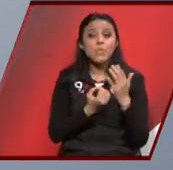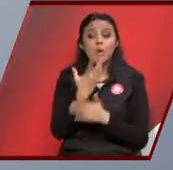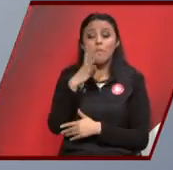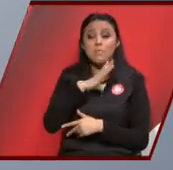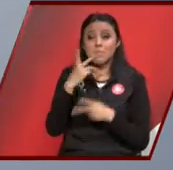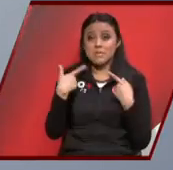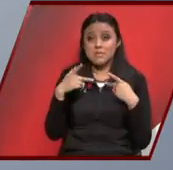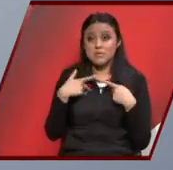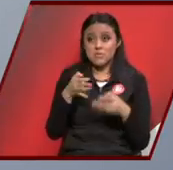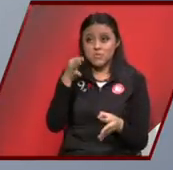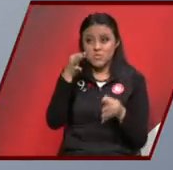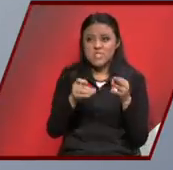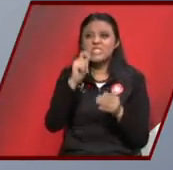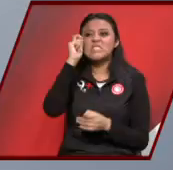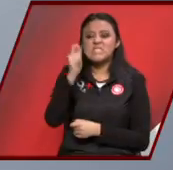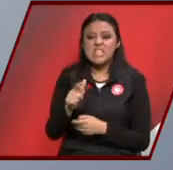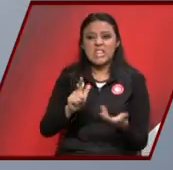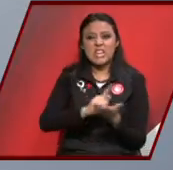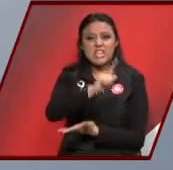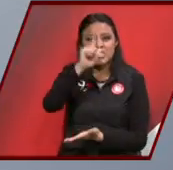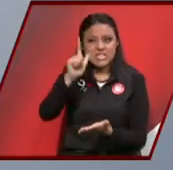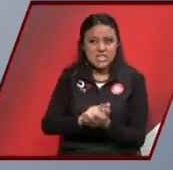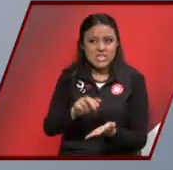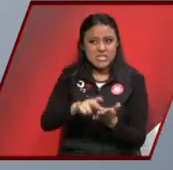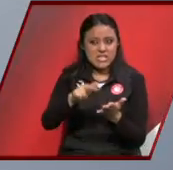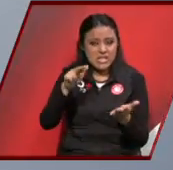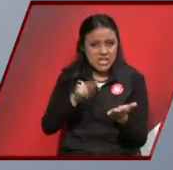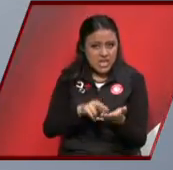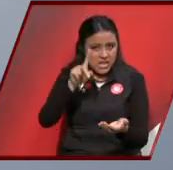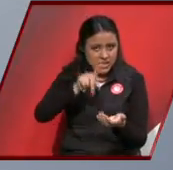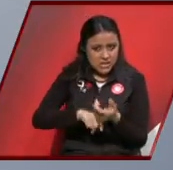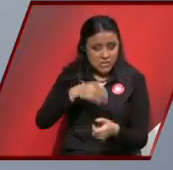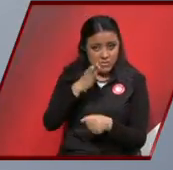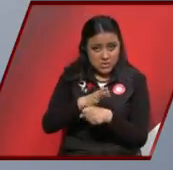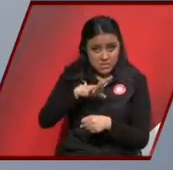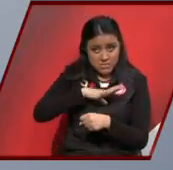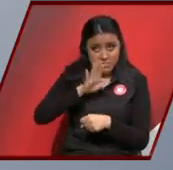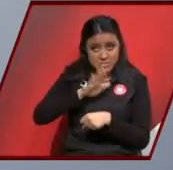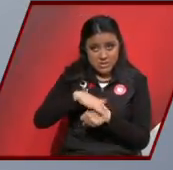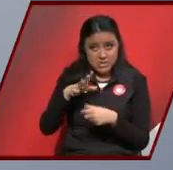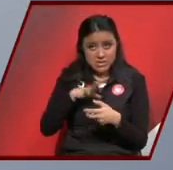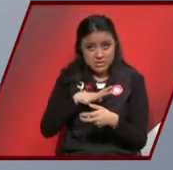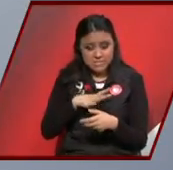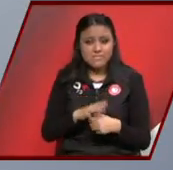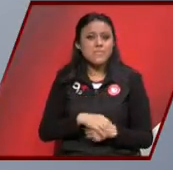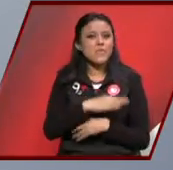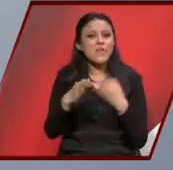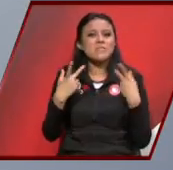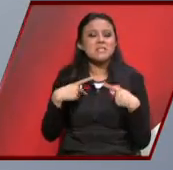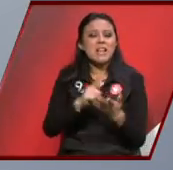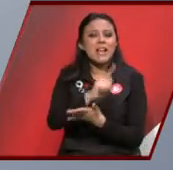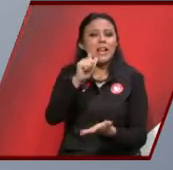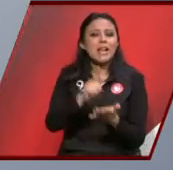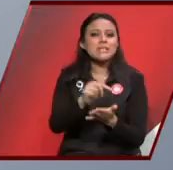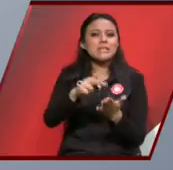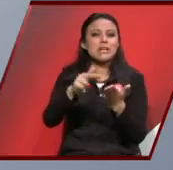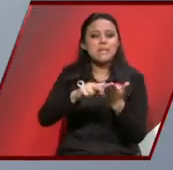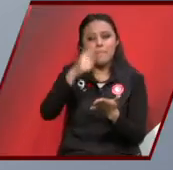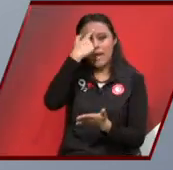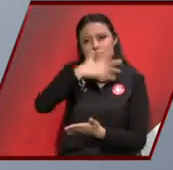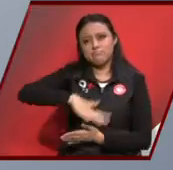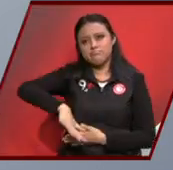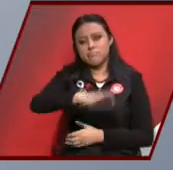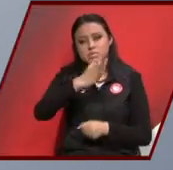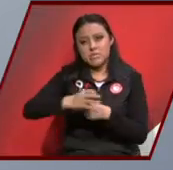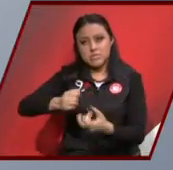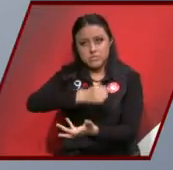jurídico que tenemos, que en español quiere decir las leyes y las reglas del juego claro. que ahora vamos a tener. Las reglas del juego, para que tengamos todos así los es, las nuevas de la reglas ciudad. Del